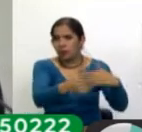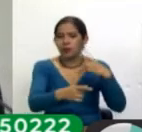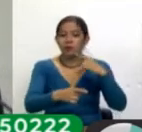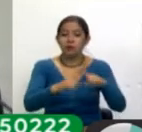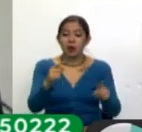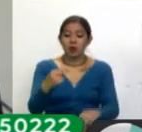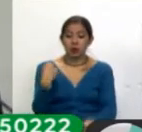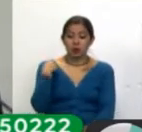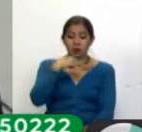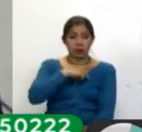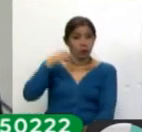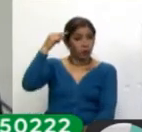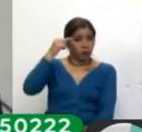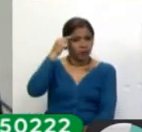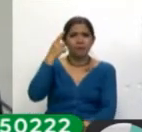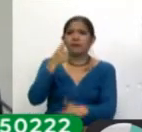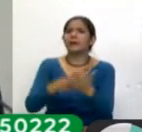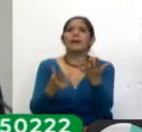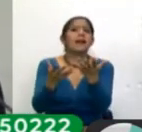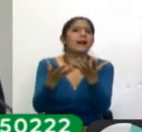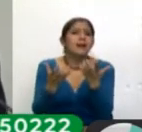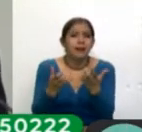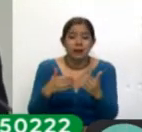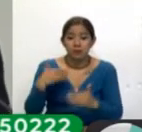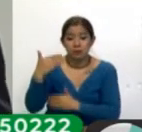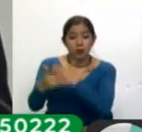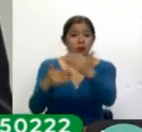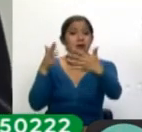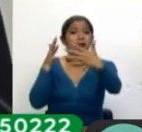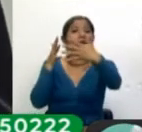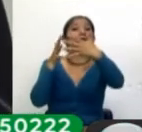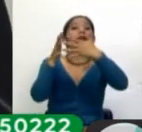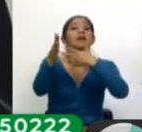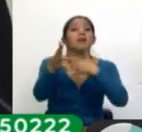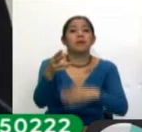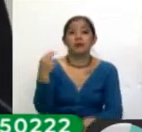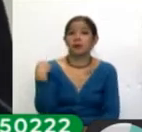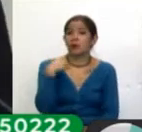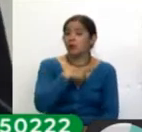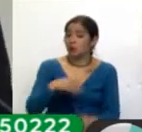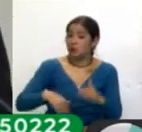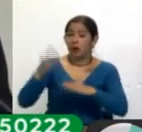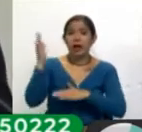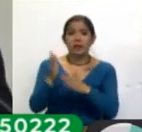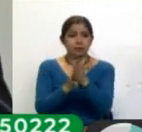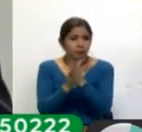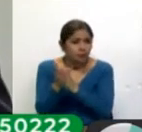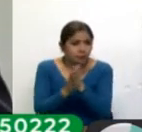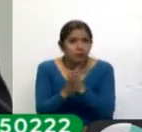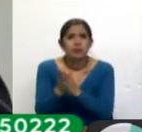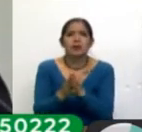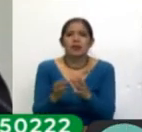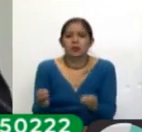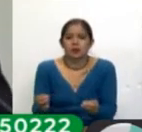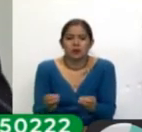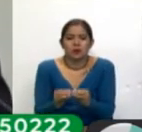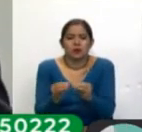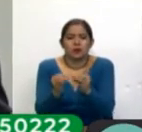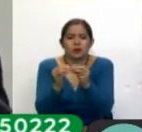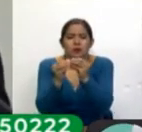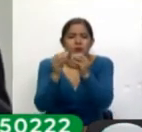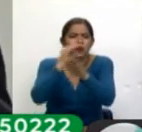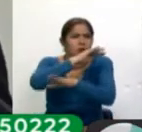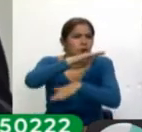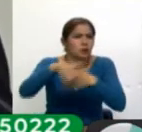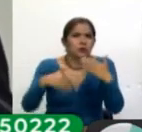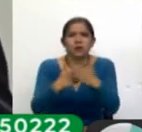que todo el proceso tenga la transparencia necesaria. Somos los más interesados en que se contabilicen todos los votos